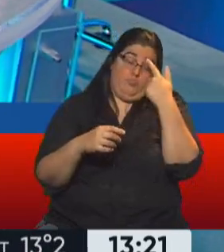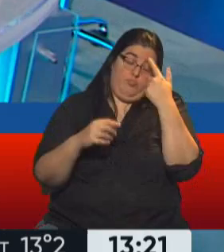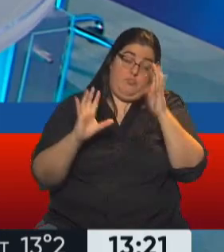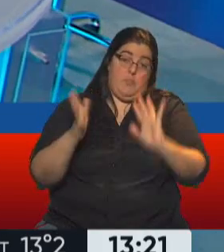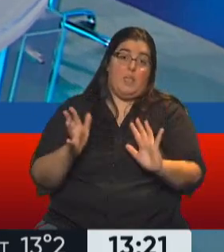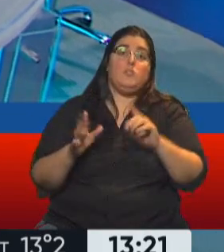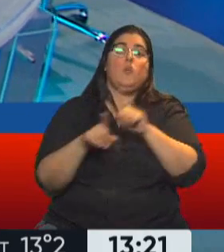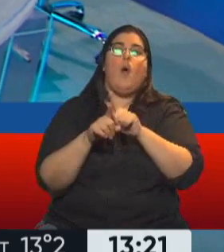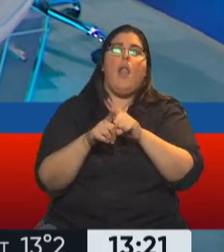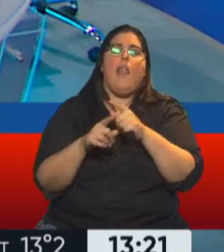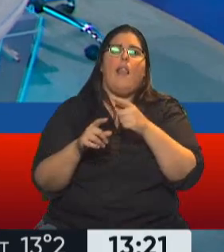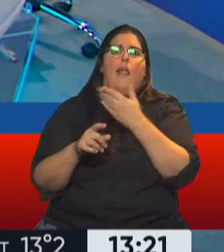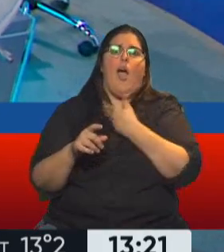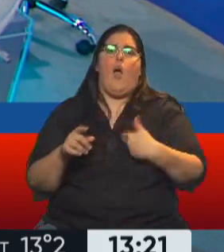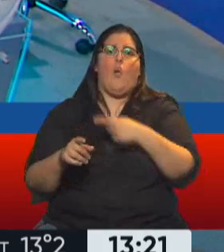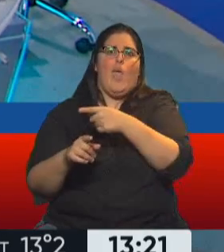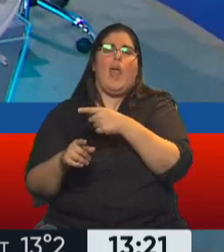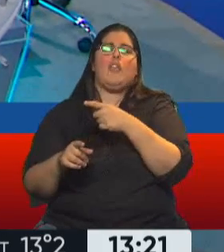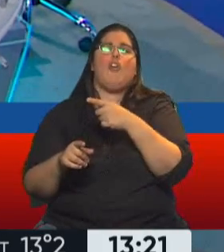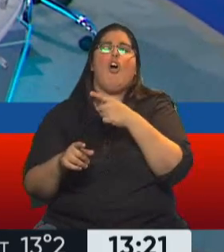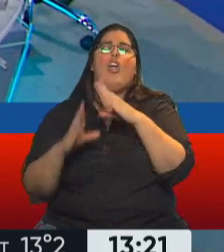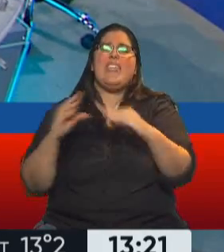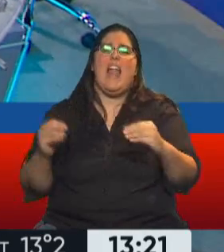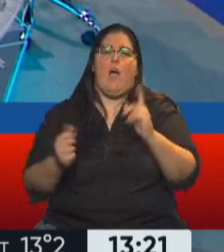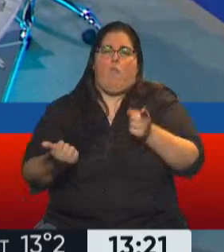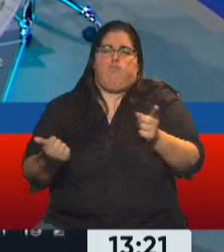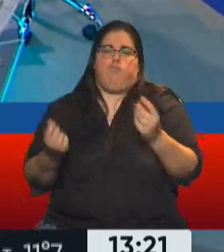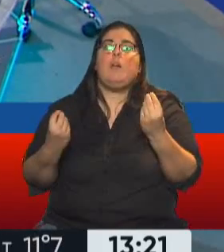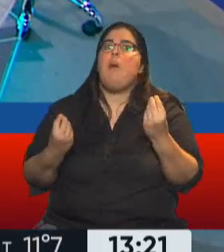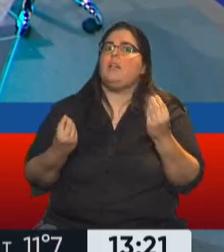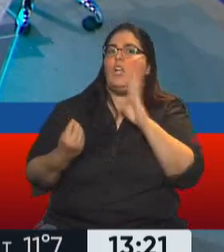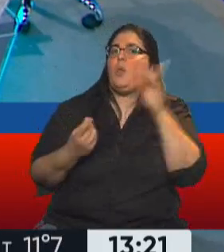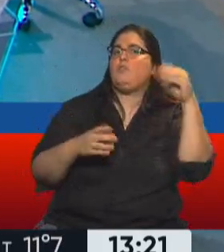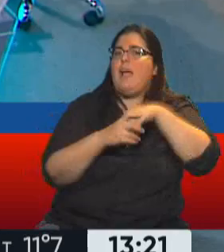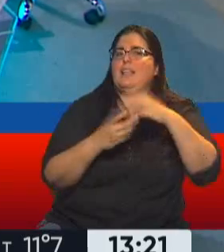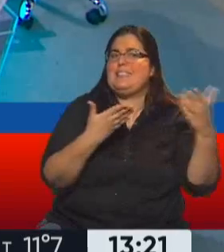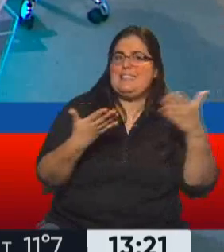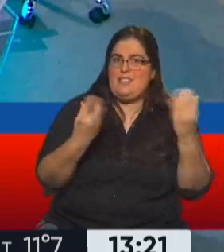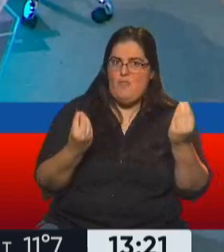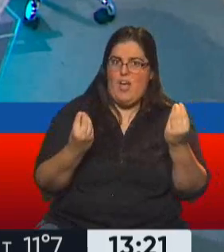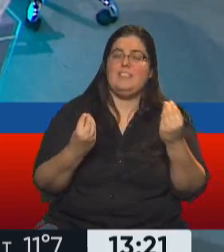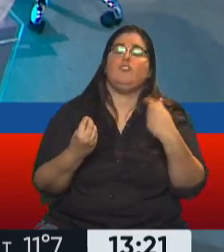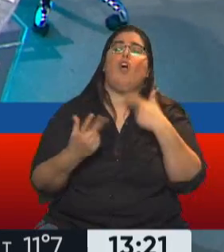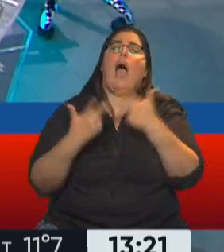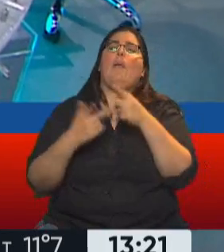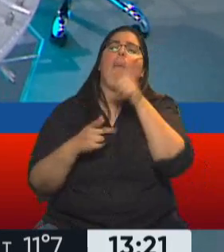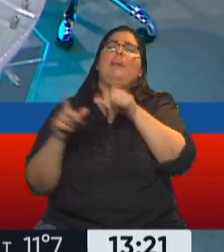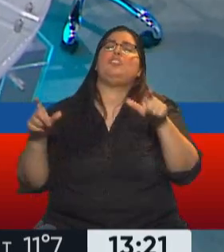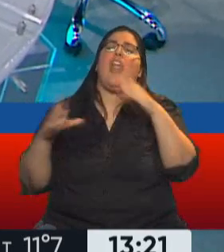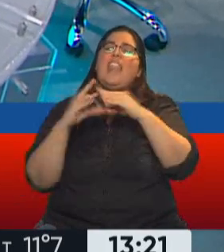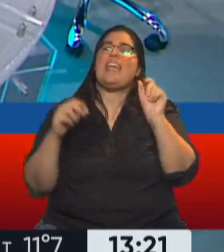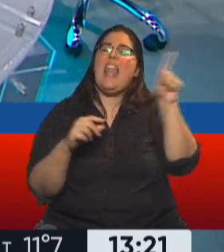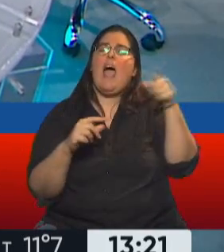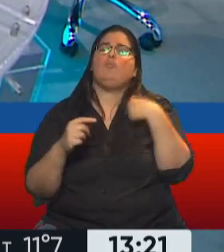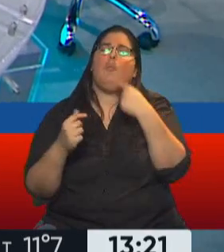también deriva autoritaria que estamos viendo en el gobierno de Nicaragua. Y por otro lado, hablaba con gente en Nicaragua que me decía, yo le decía, bueno, ¿por qué la detención? ¿Qué es